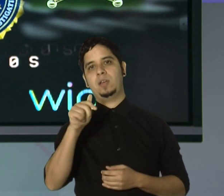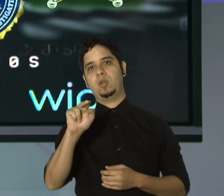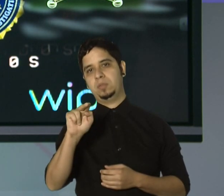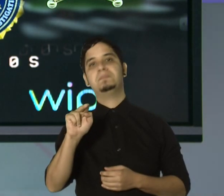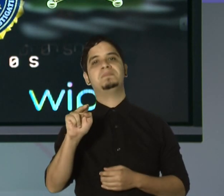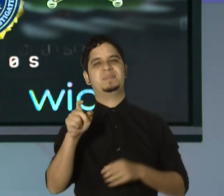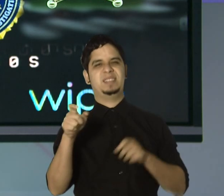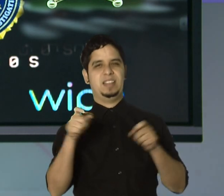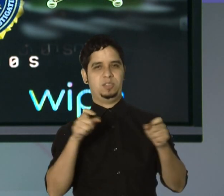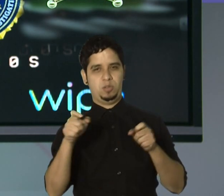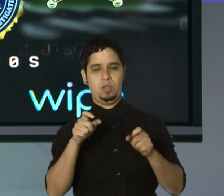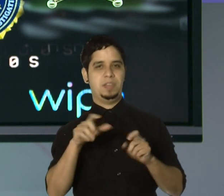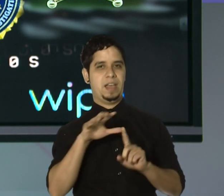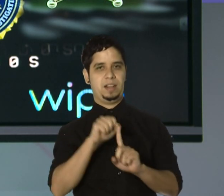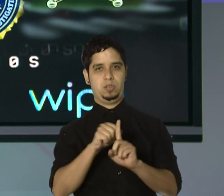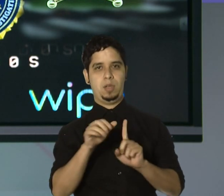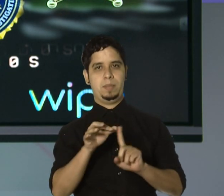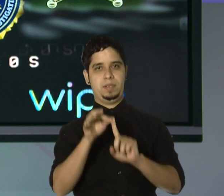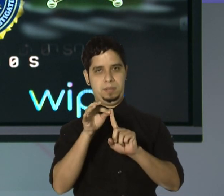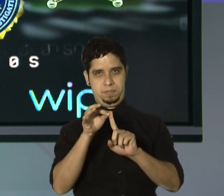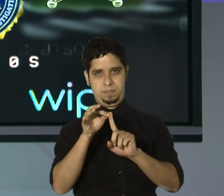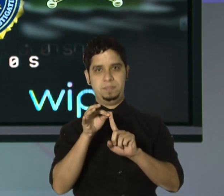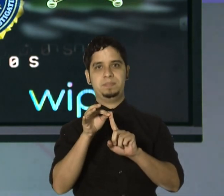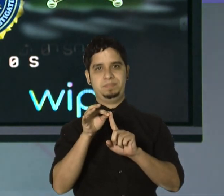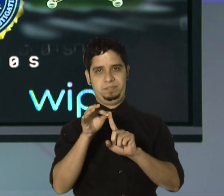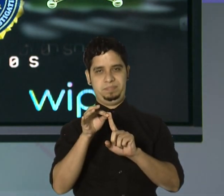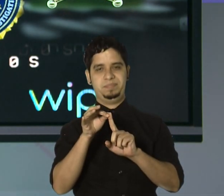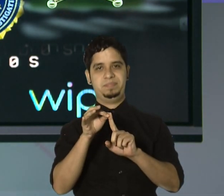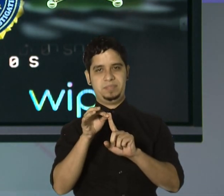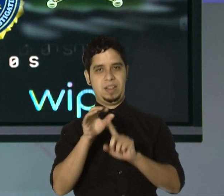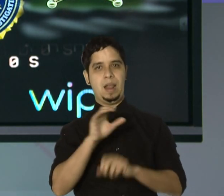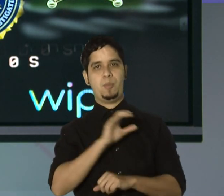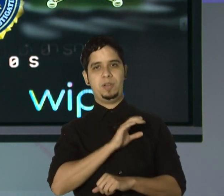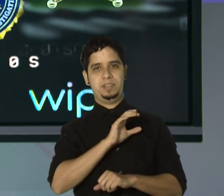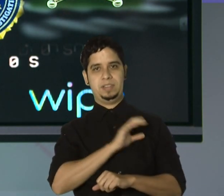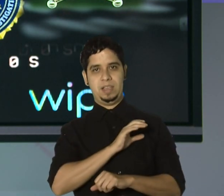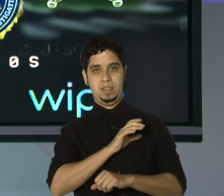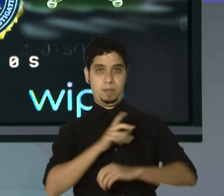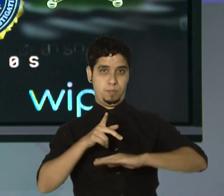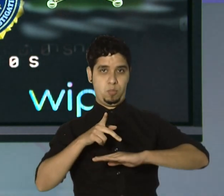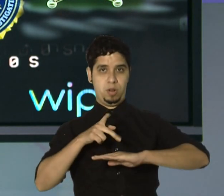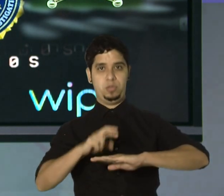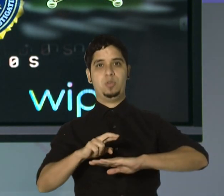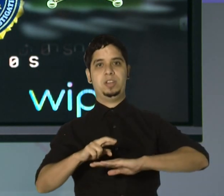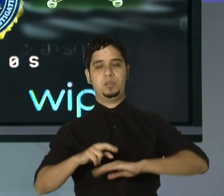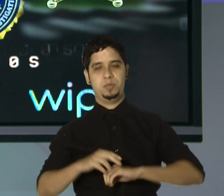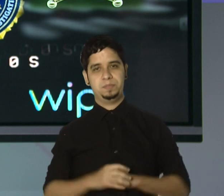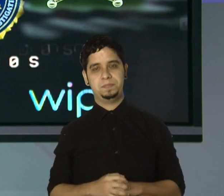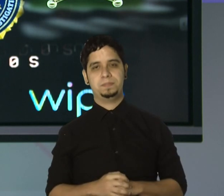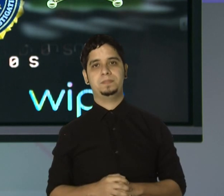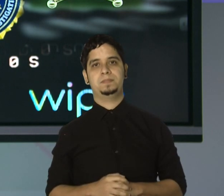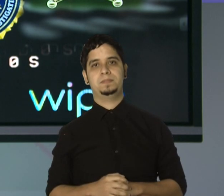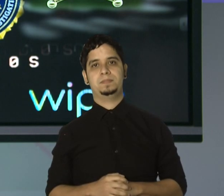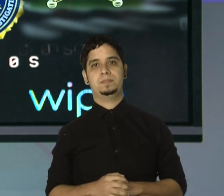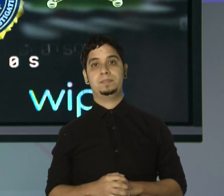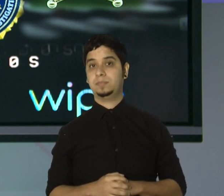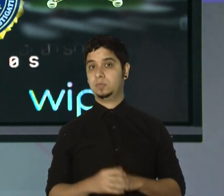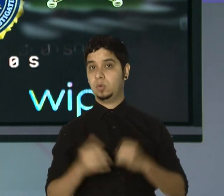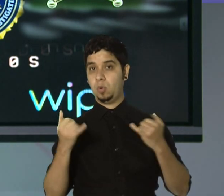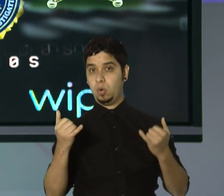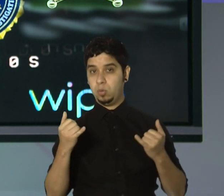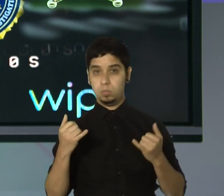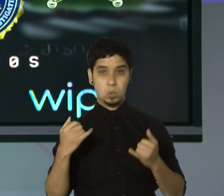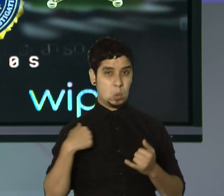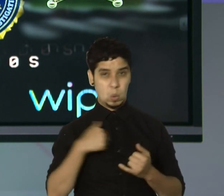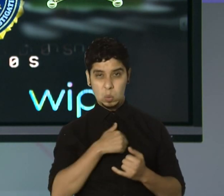director de arrestos especiales y extradiciones del negociado de la policía de Puerto Rico. Hoy le vamos a